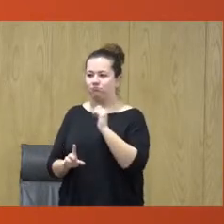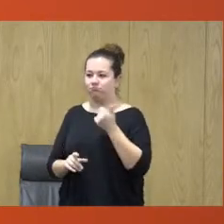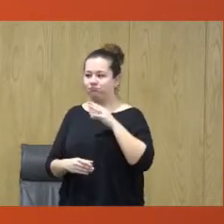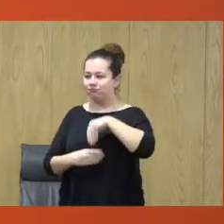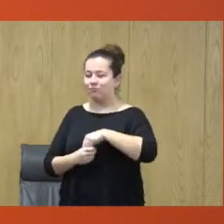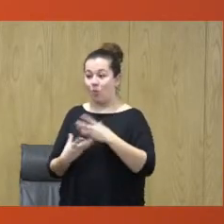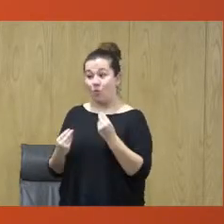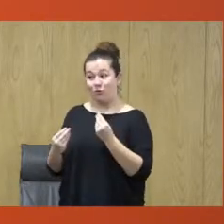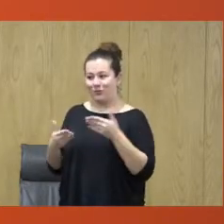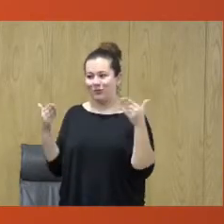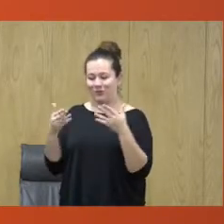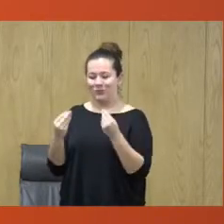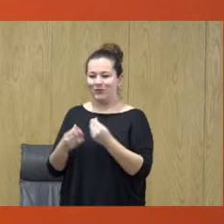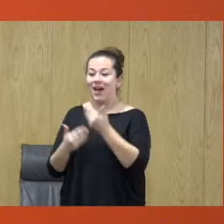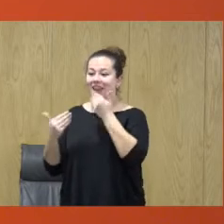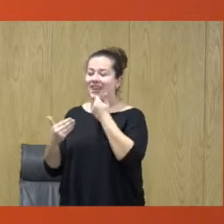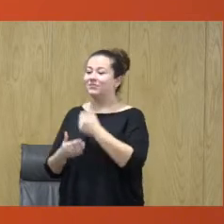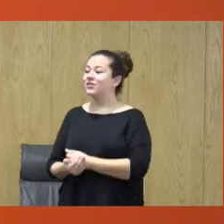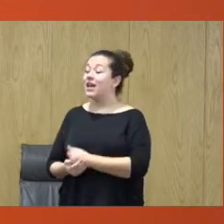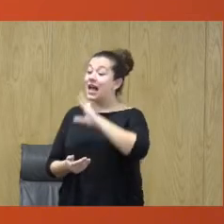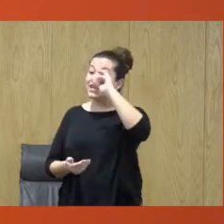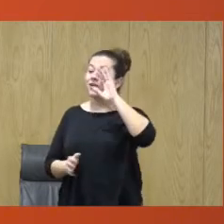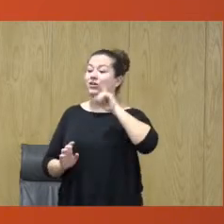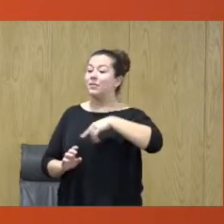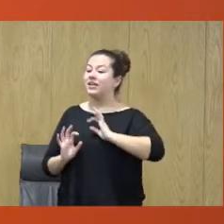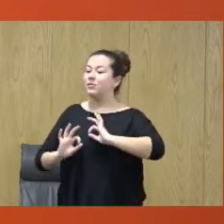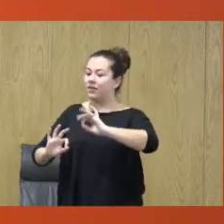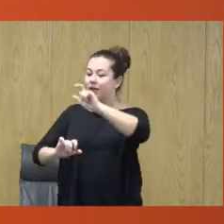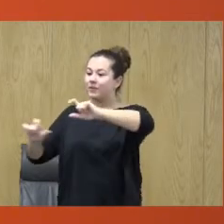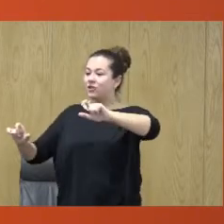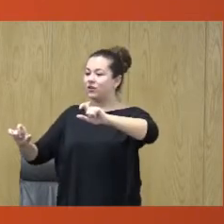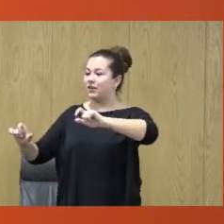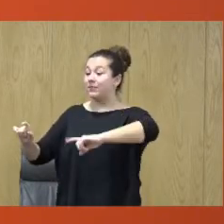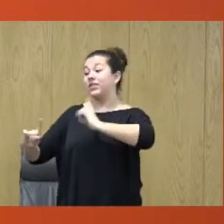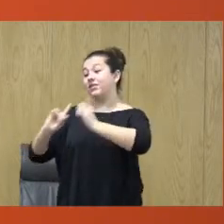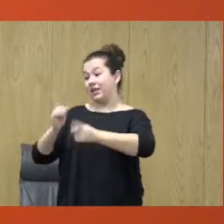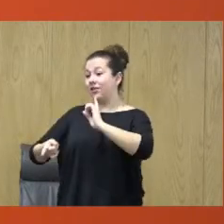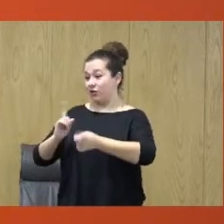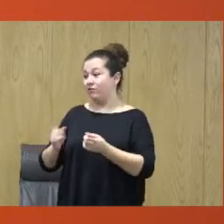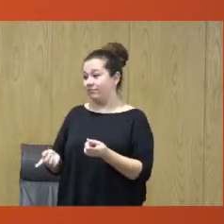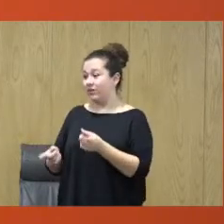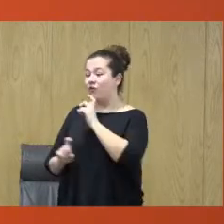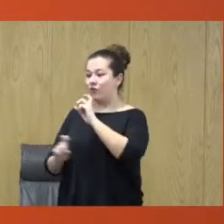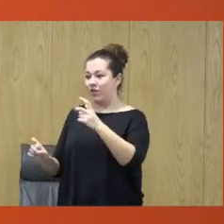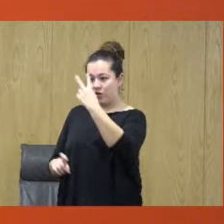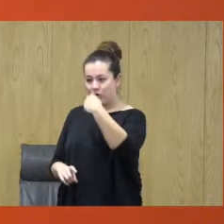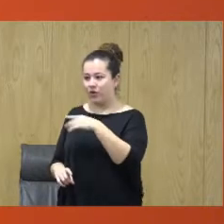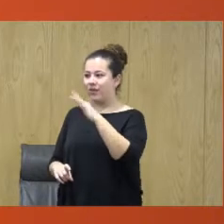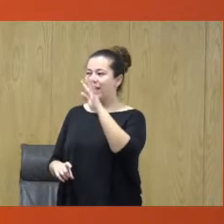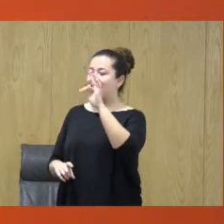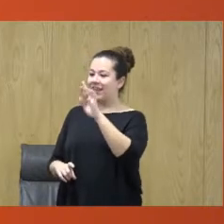Gracias, Borja. Un saludo también especial a las personas de la dirección de Fundación 11, a Teresa Palaí, a